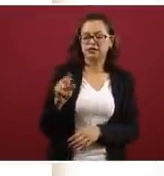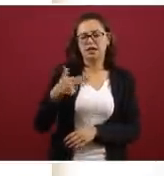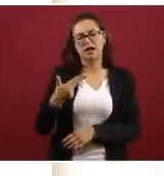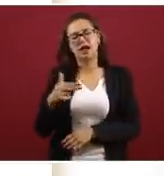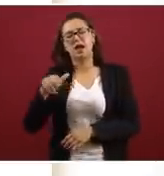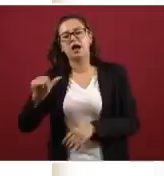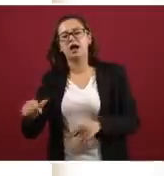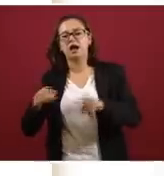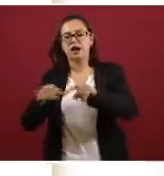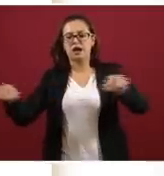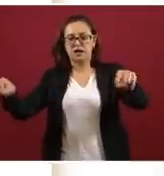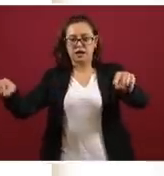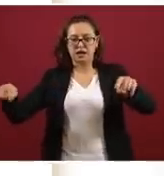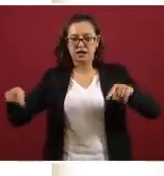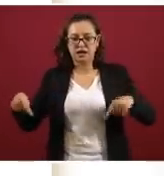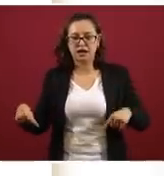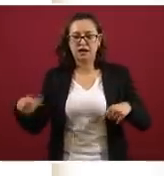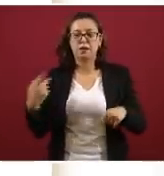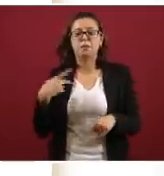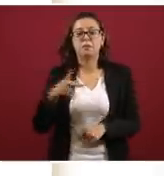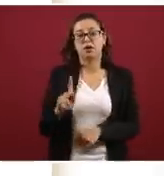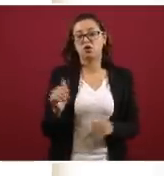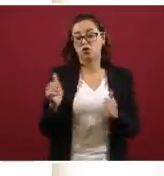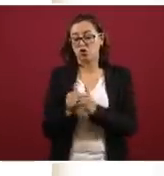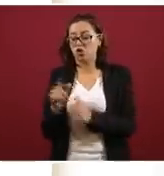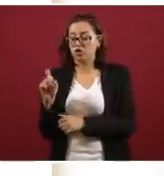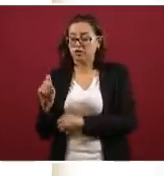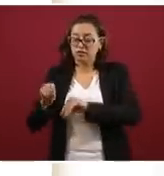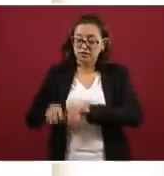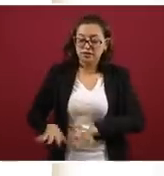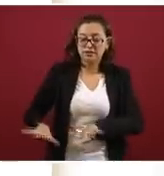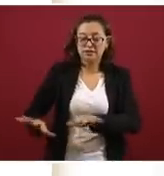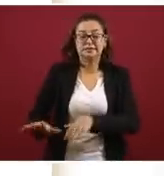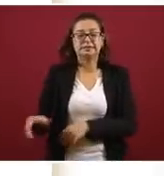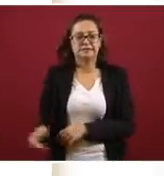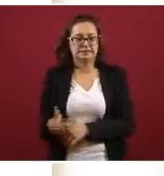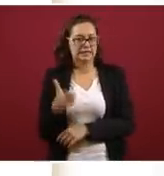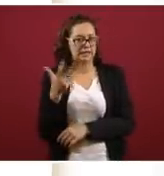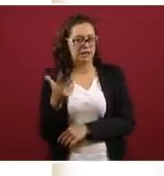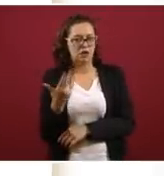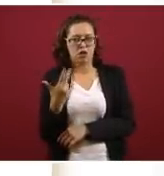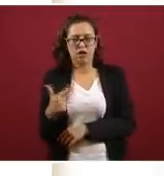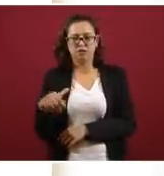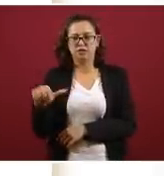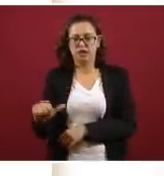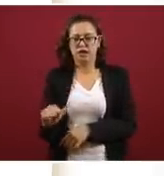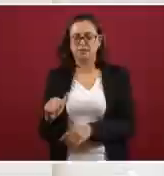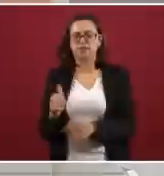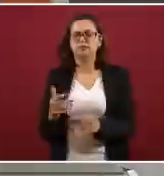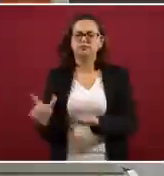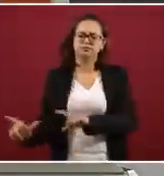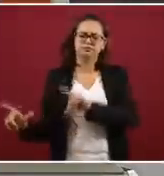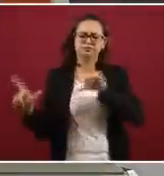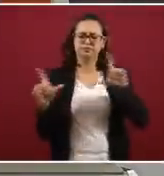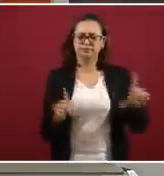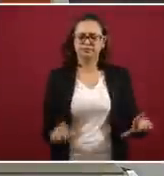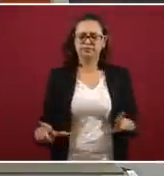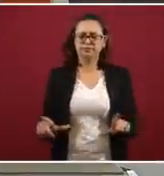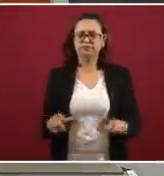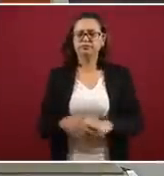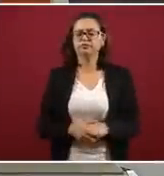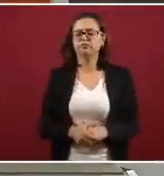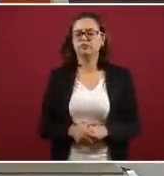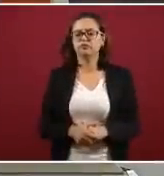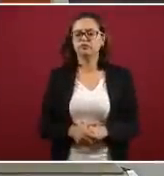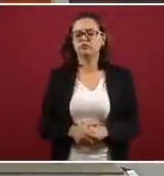la de 5 de riego. Otra vez volvemos a la lámina anterior, por favor, para terminar